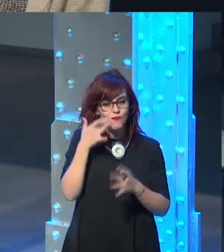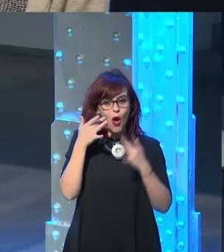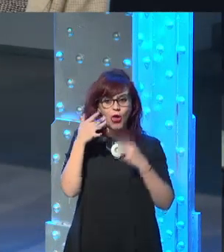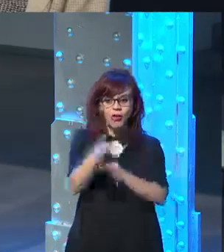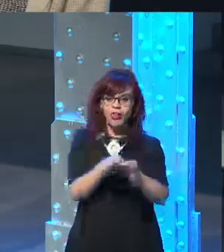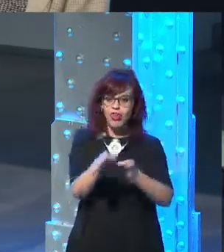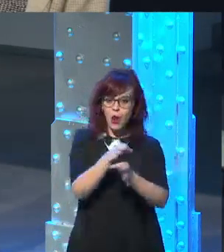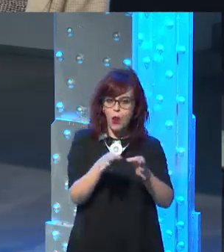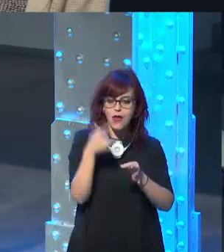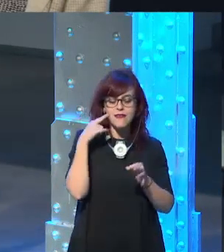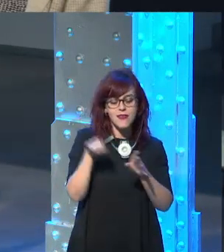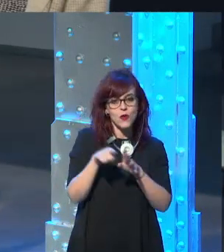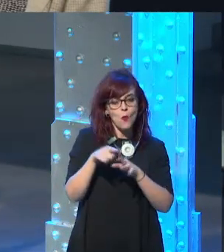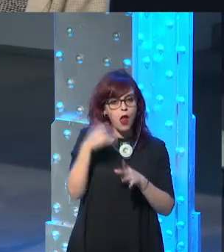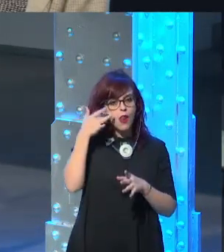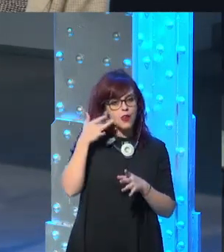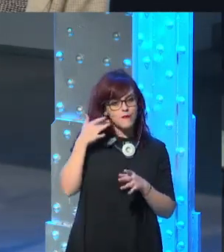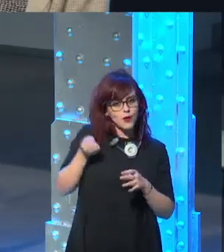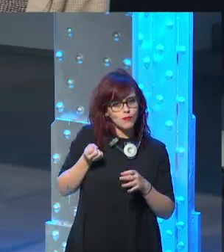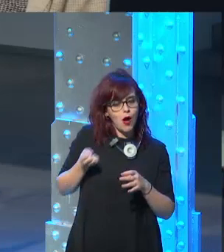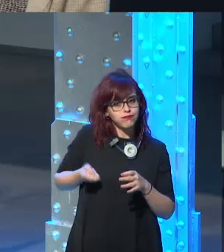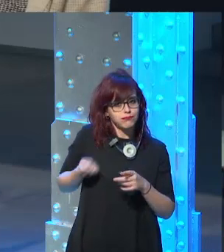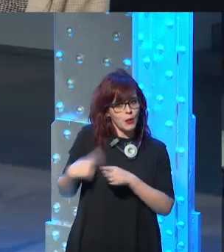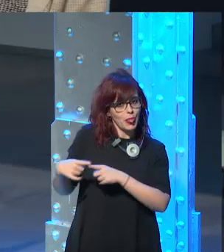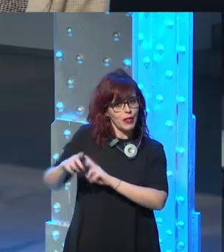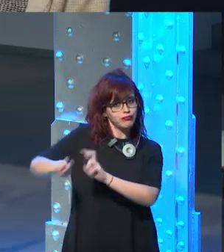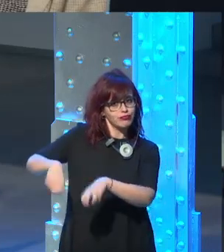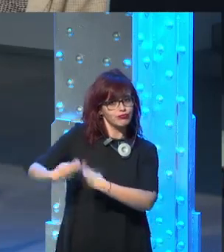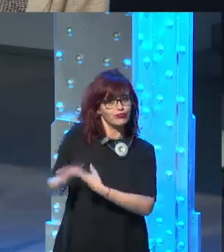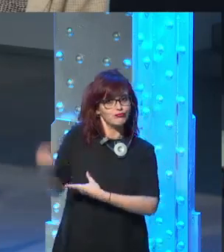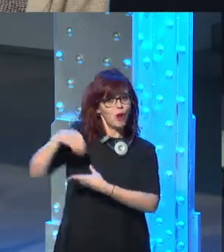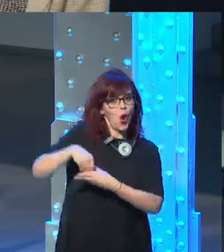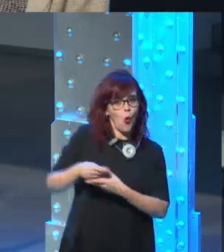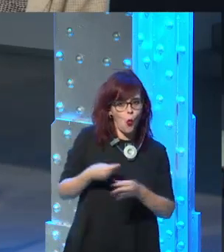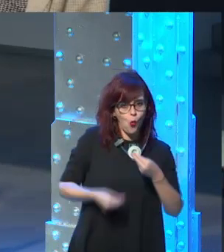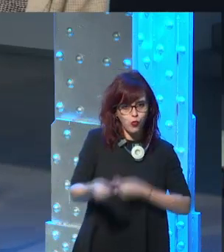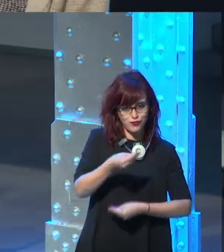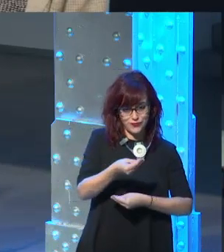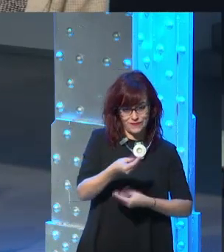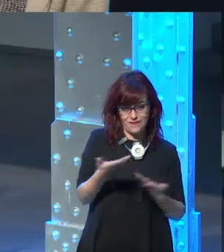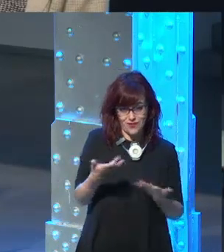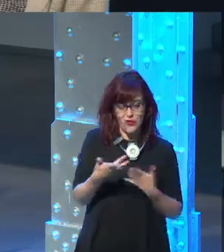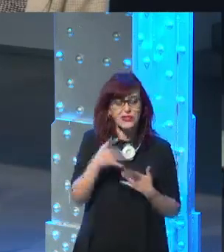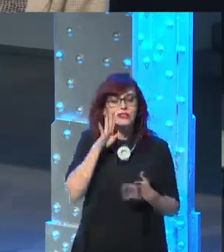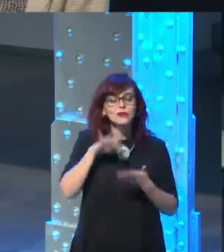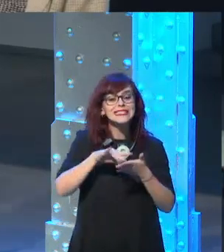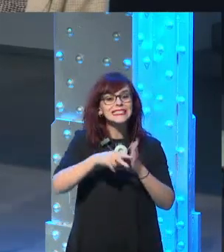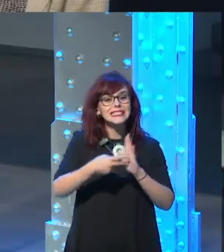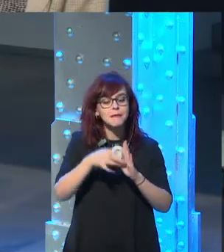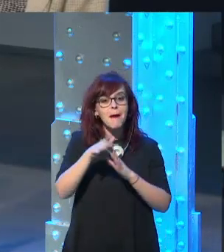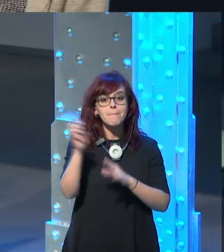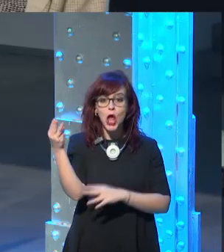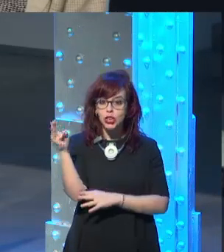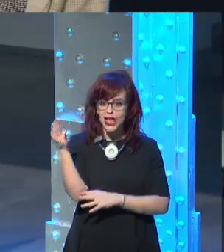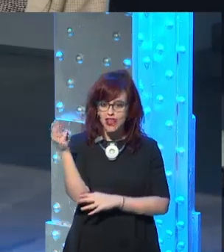la célula de todo tipo de materiales inapropiados, los reciclaba y los volvía a reutilizar, ¿no? Es un sistema en el que tanto proteínas